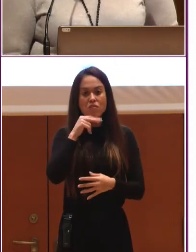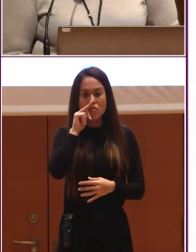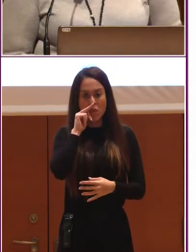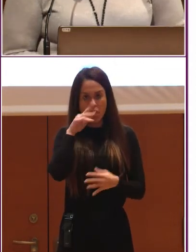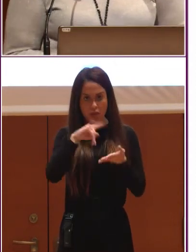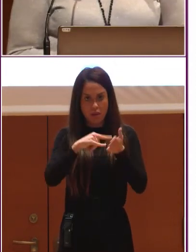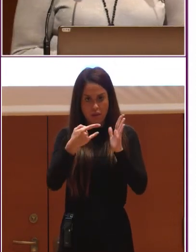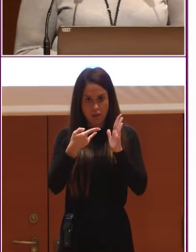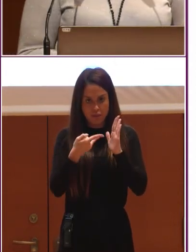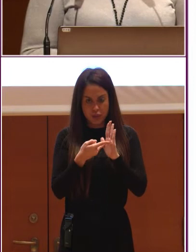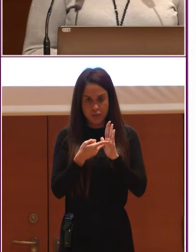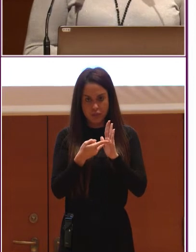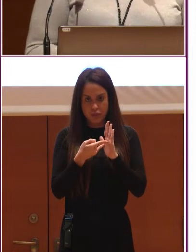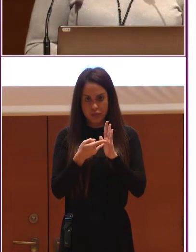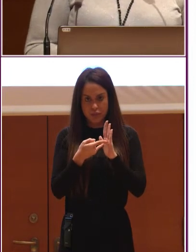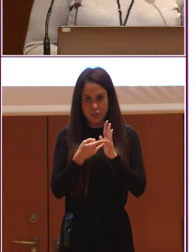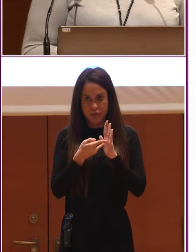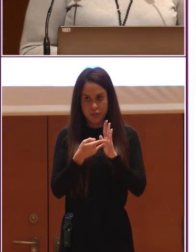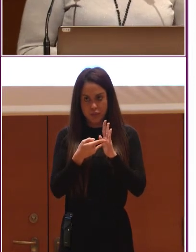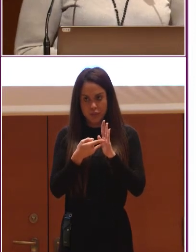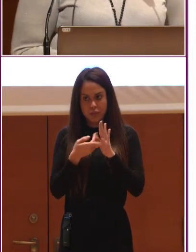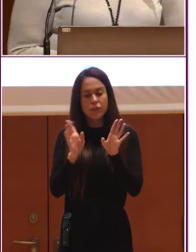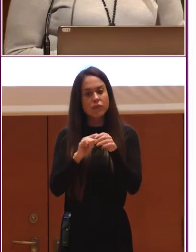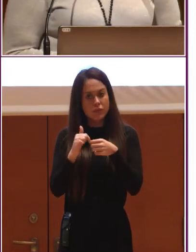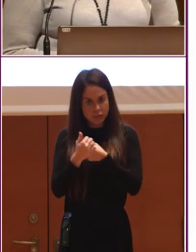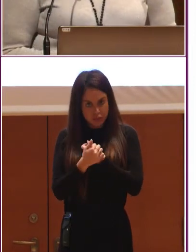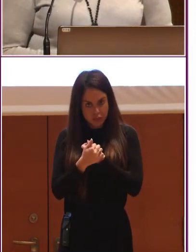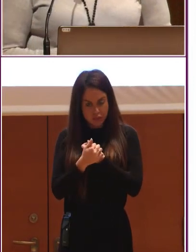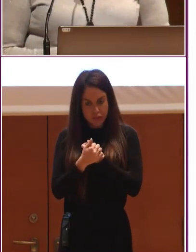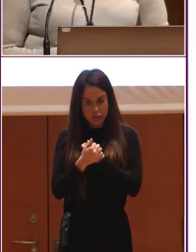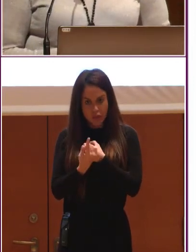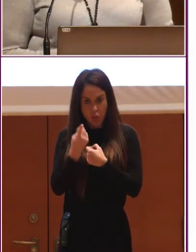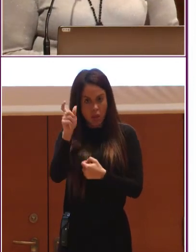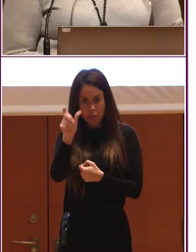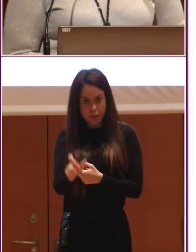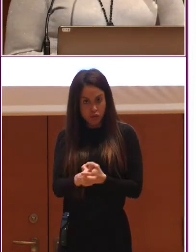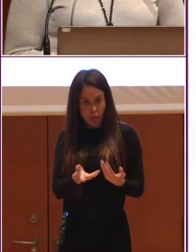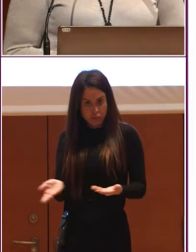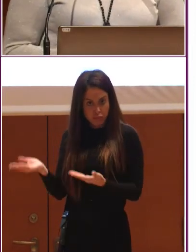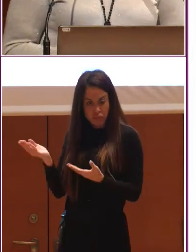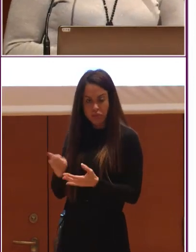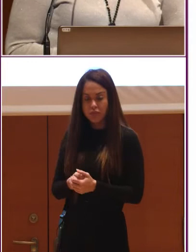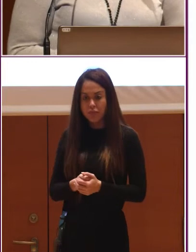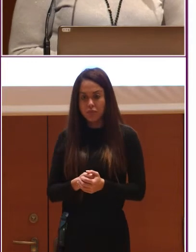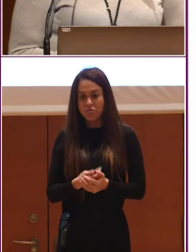os voy a mostrar un breve vídeo de esta mujer que